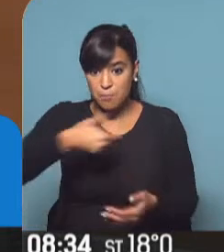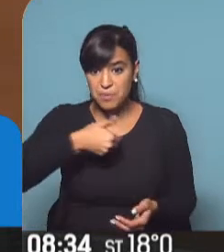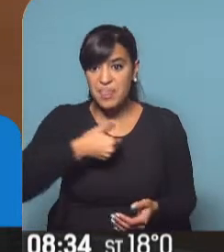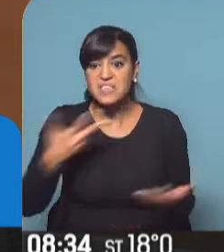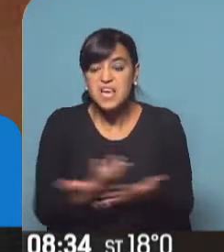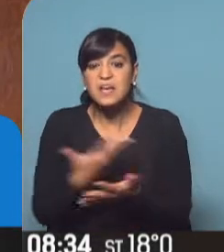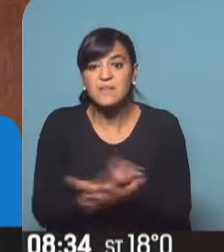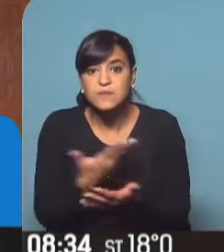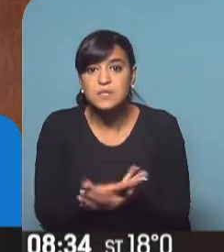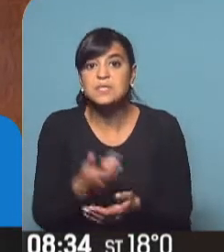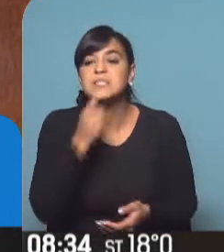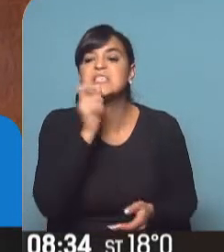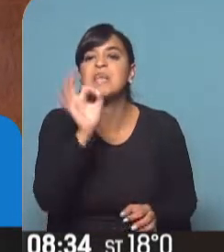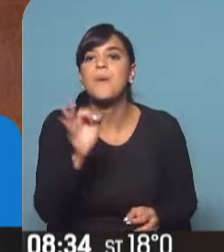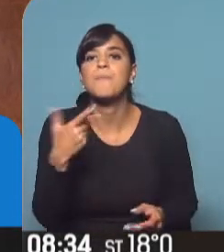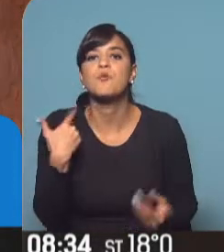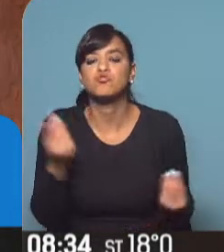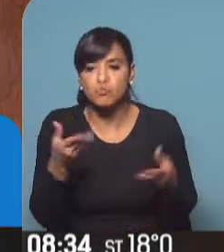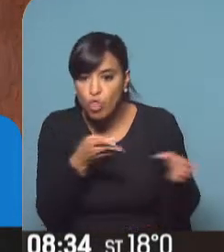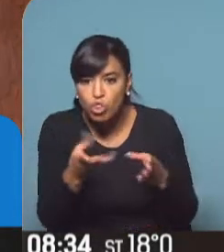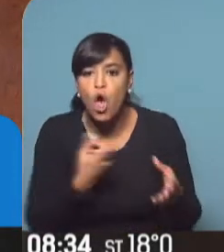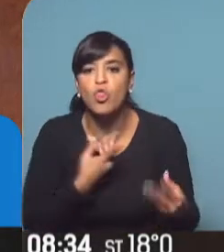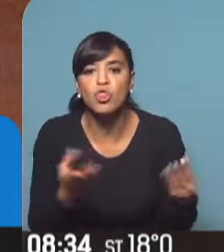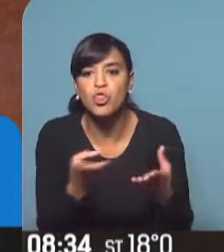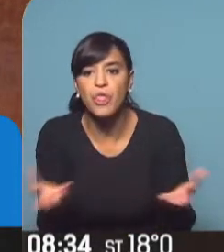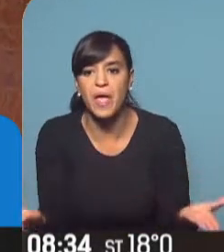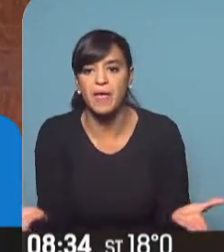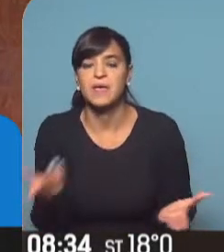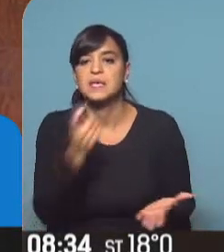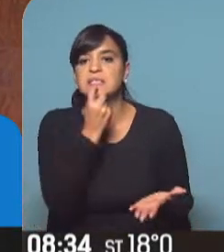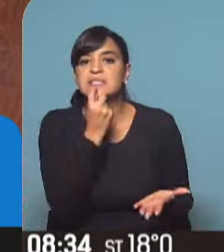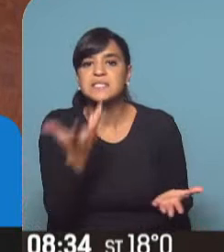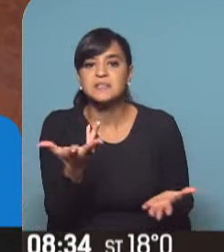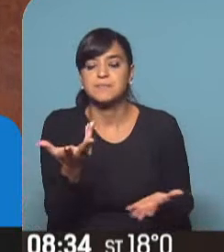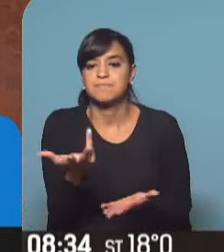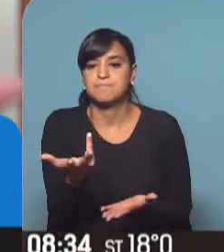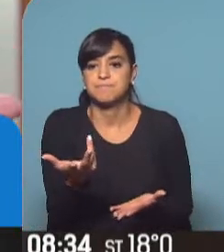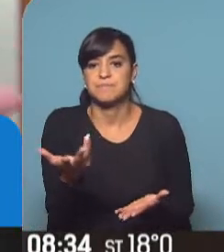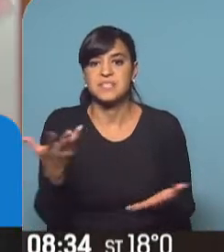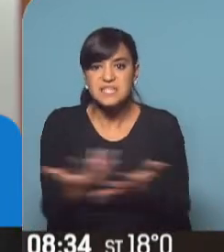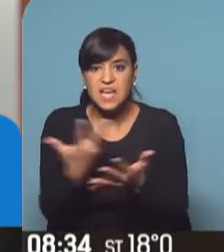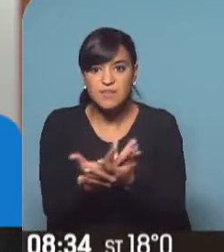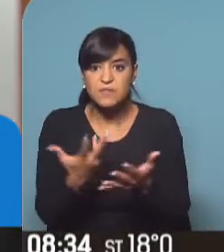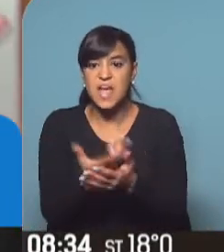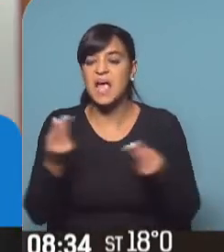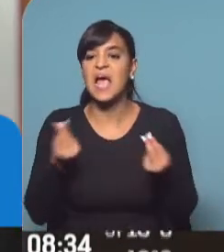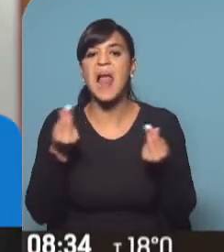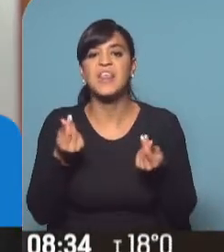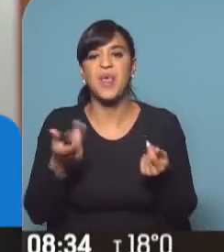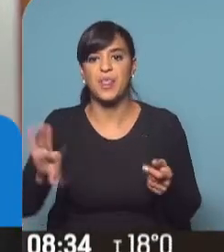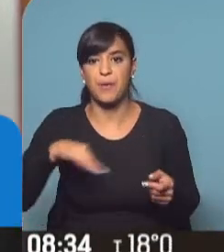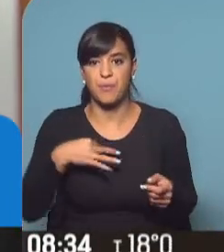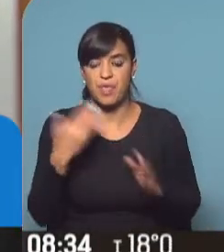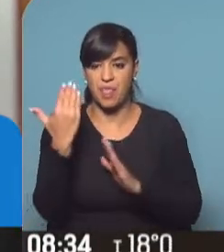se da si sabemos hacia dónde vamos y si el sacrificio tiene un retorno en calidad de vida para los más postergados